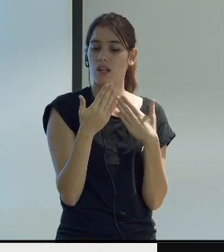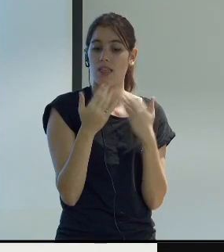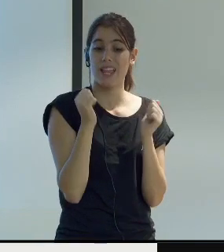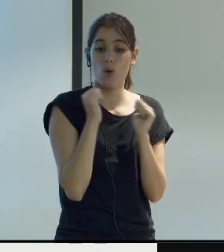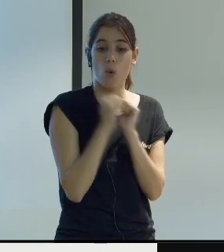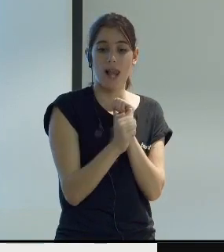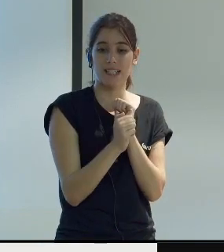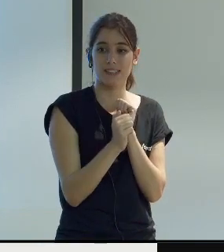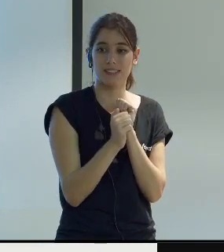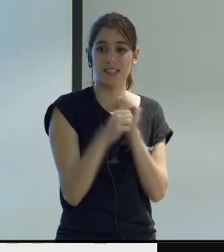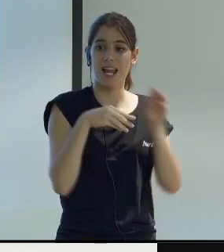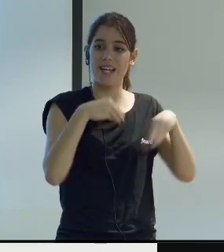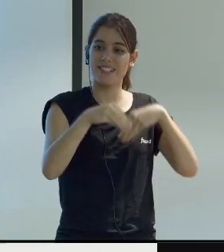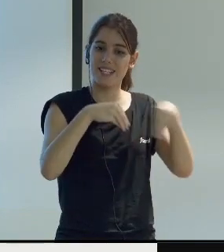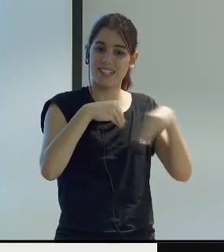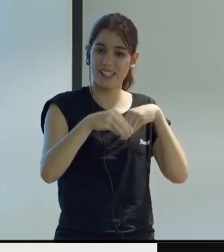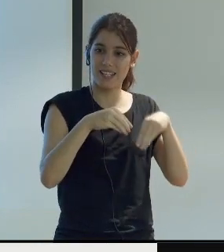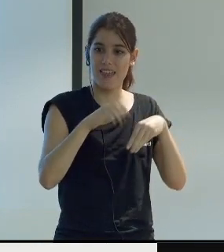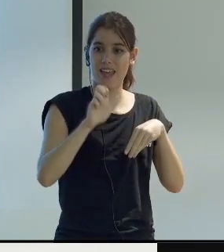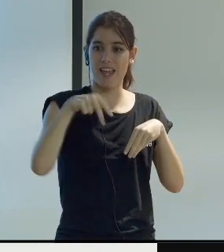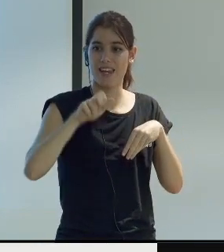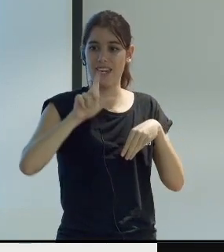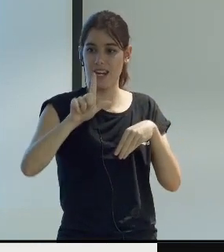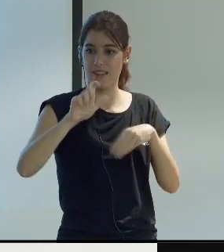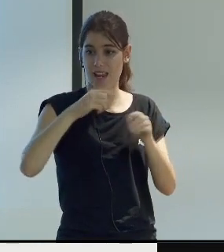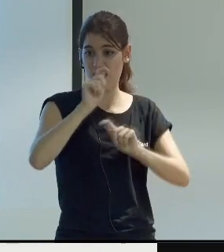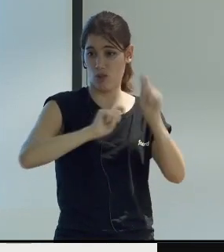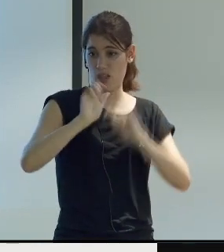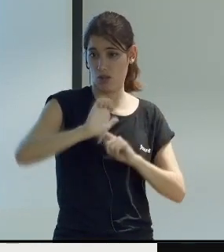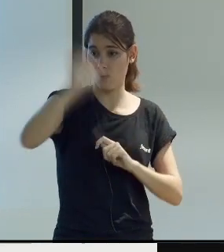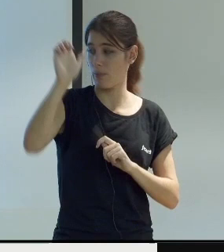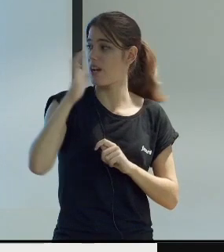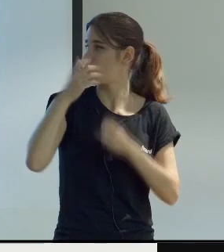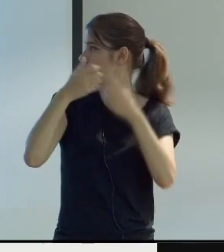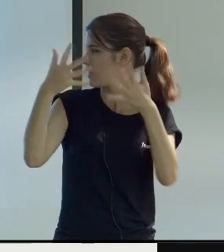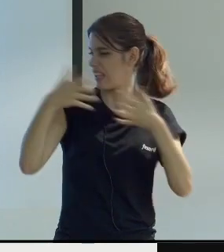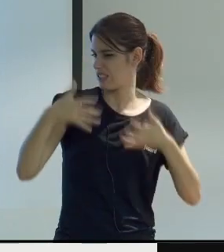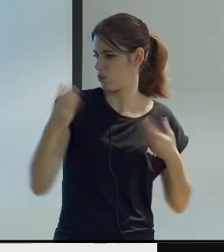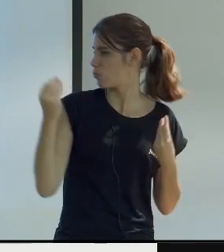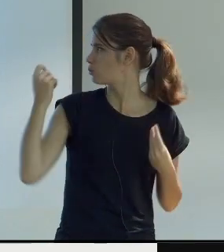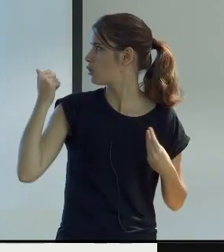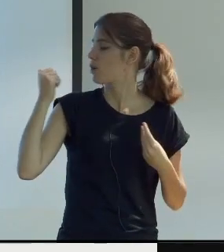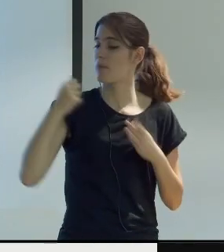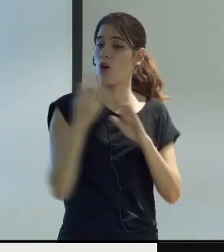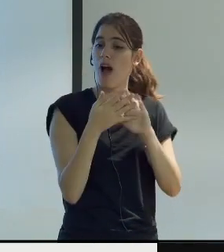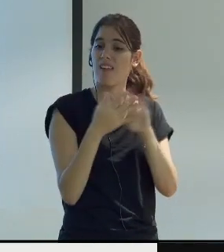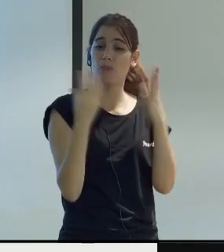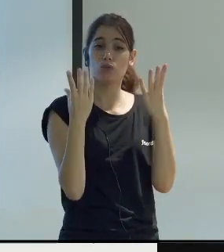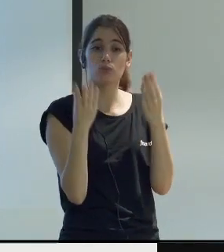cuáles son las estrategias de ENIL. Hay mucho texto aquí, pero no obstante trabajamos y hablamos mucho